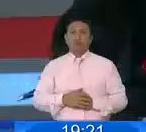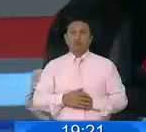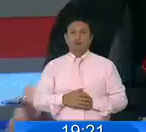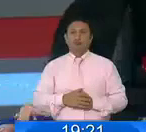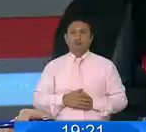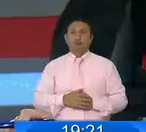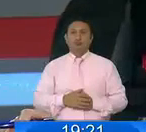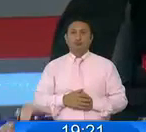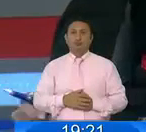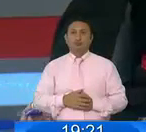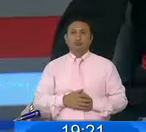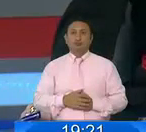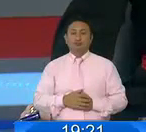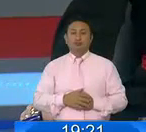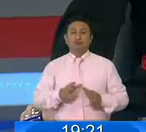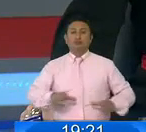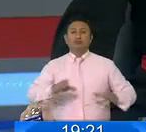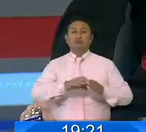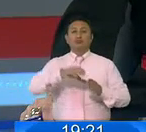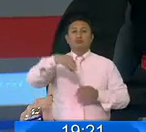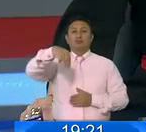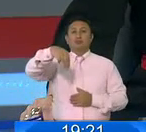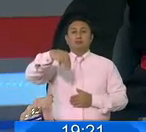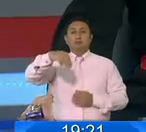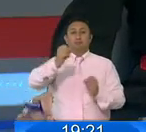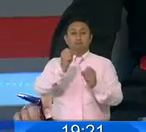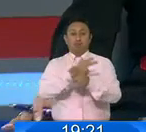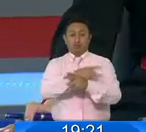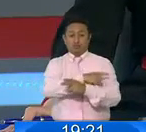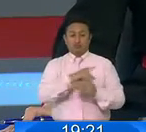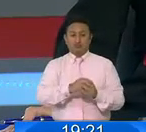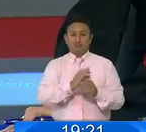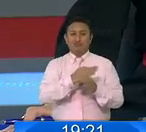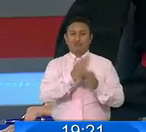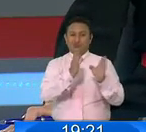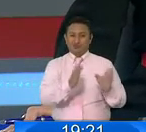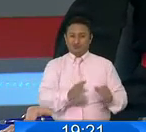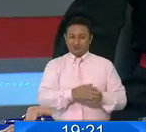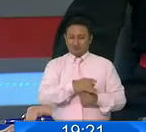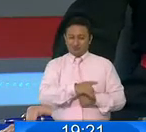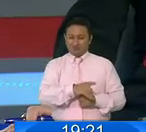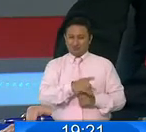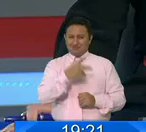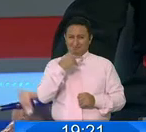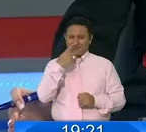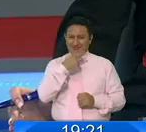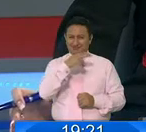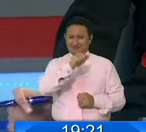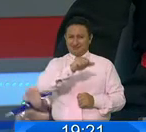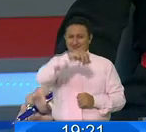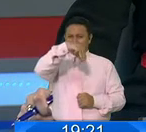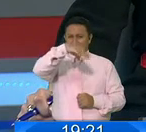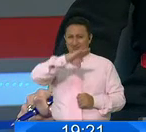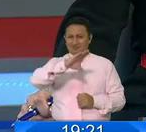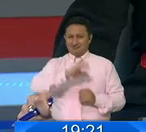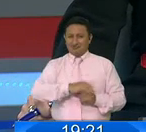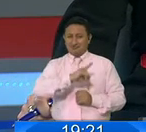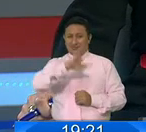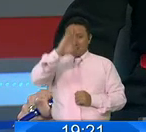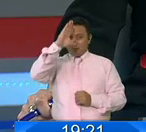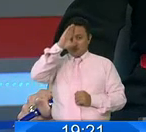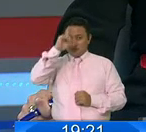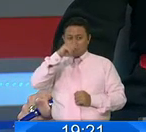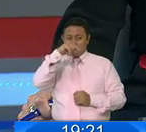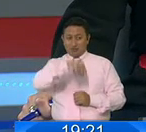men en el sector de la mariscal fue detenido un presunto funcionario de la agencia metropolitana de control la policía actuó justo en el momento